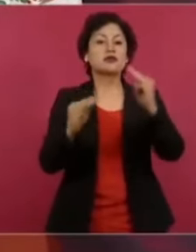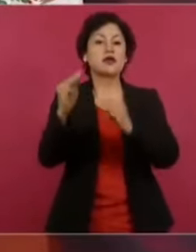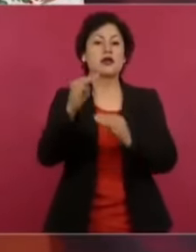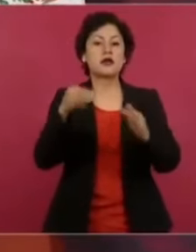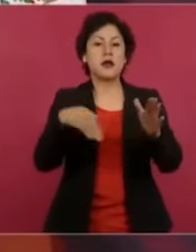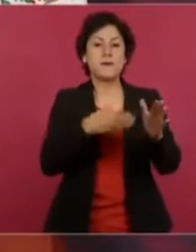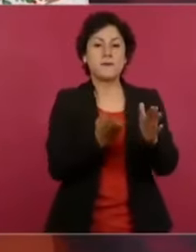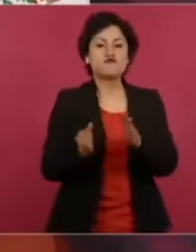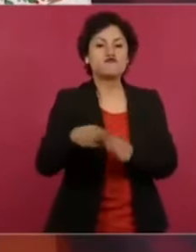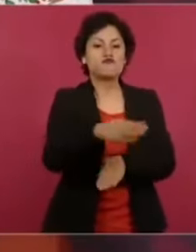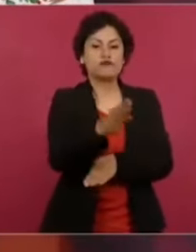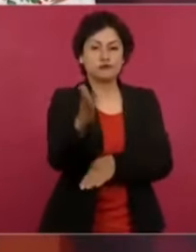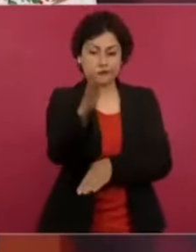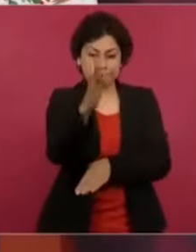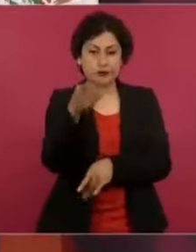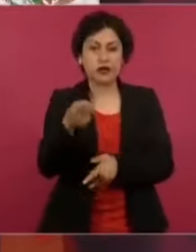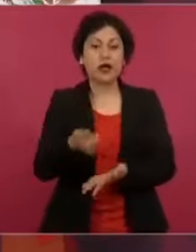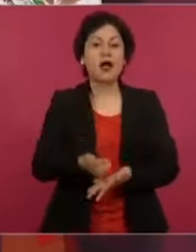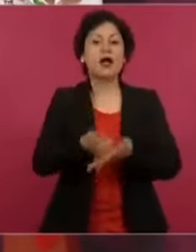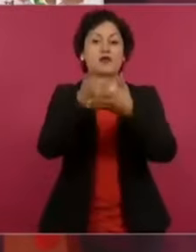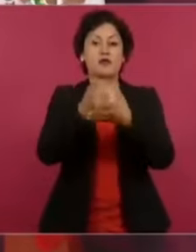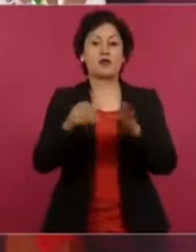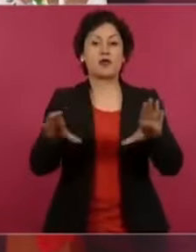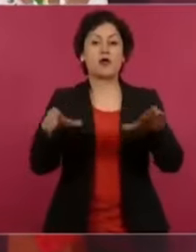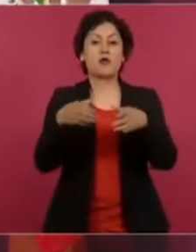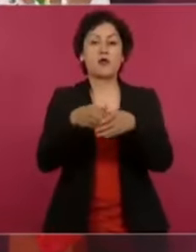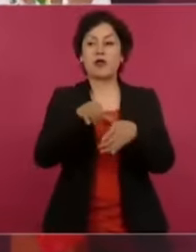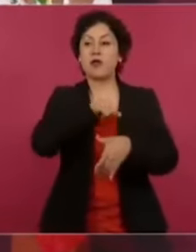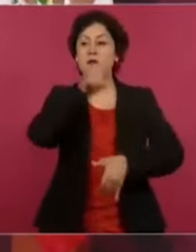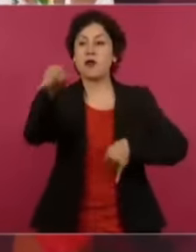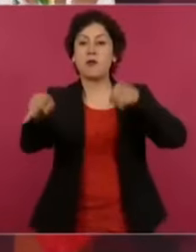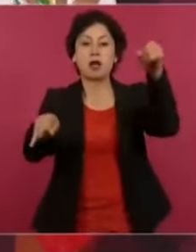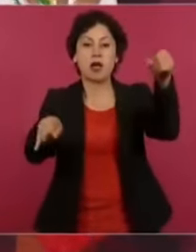que ayuda mucho la comunidad es marginales